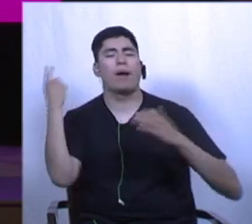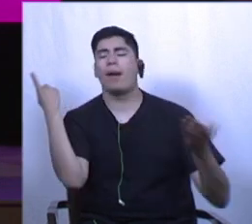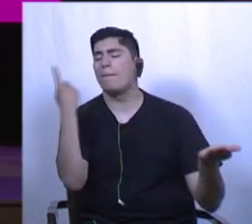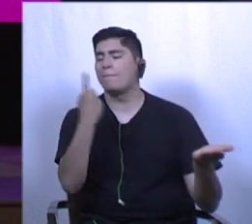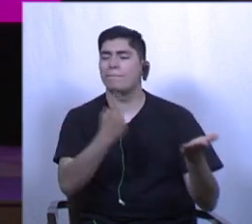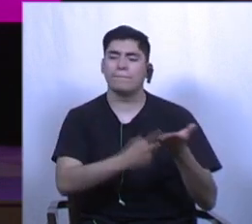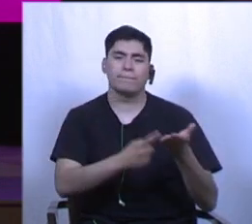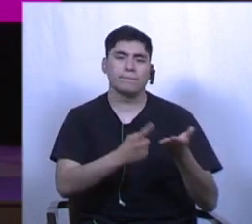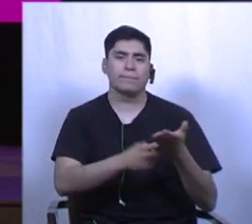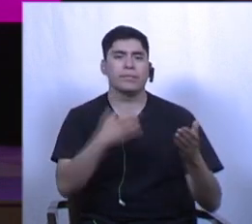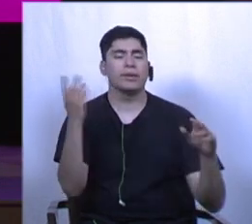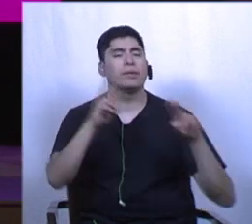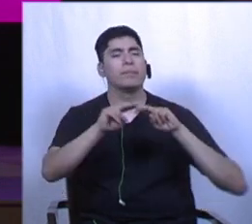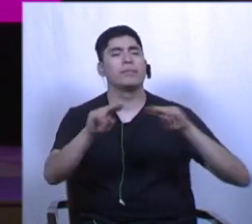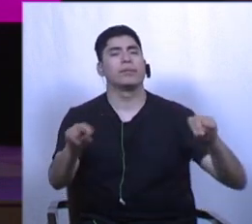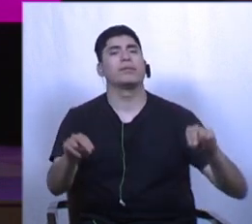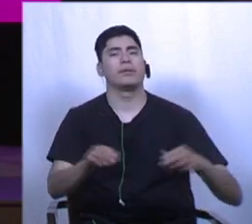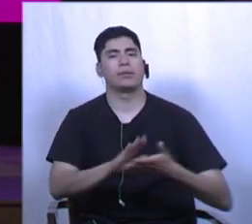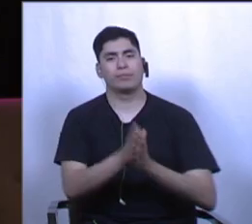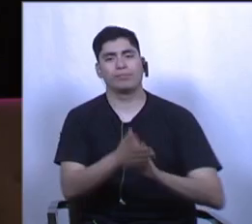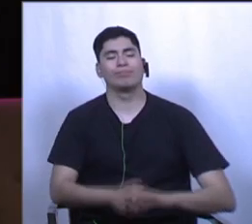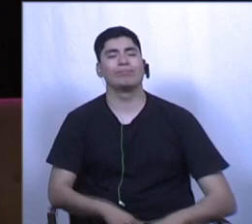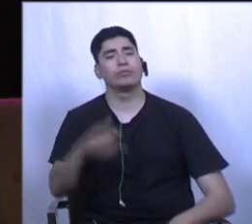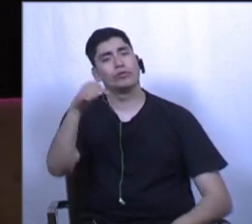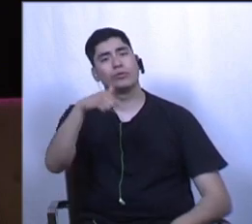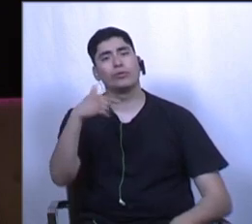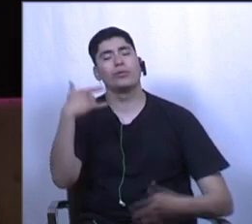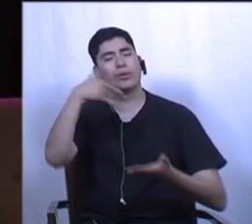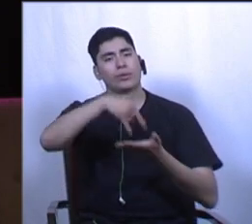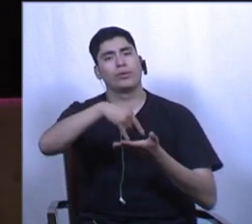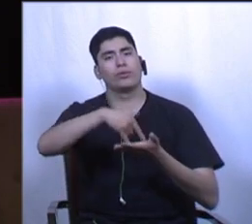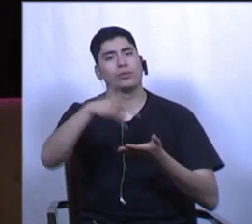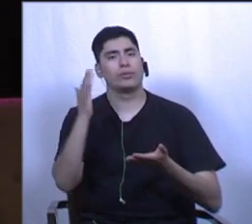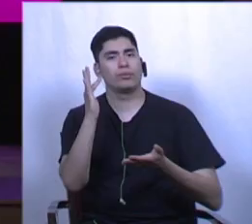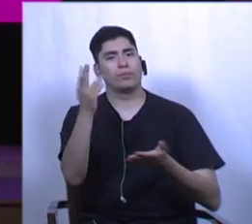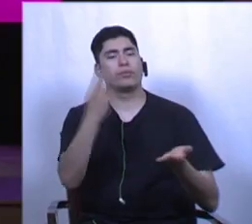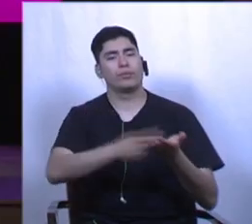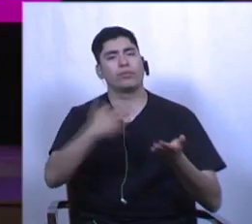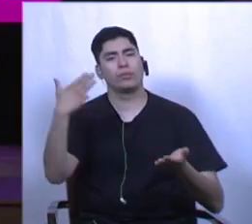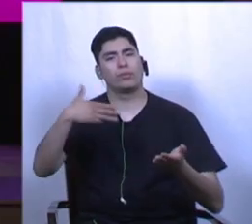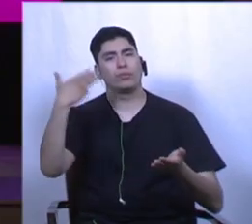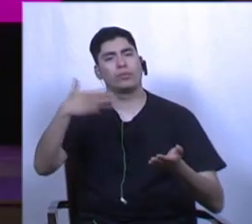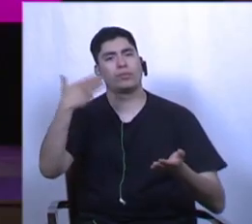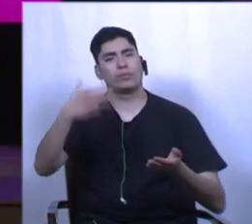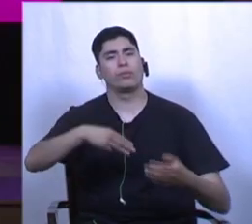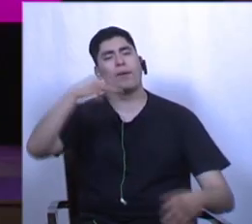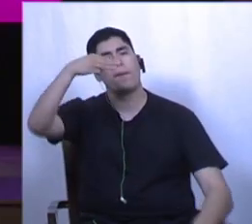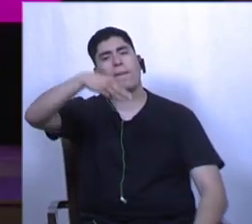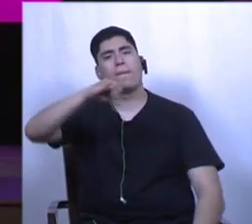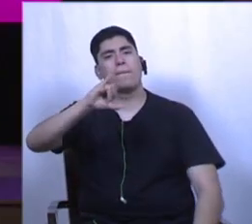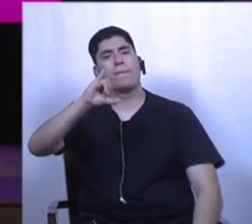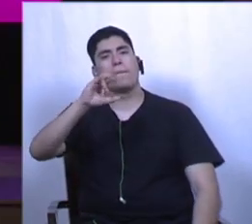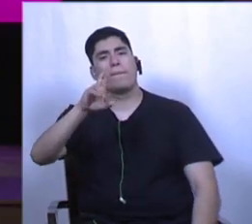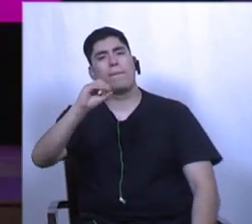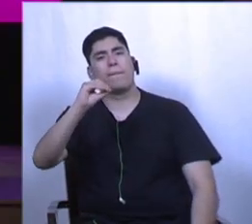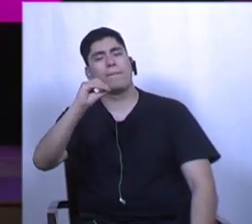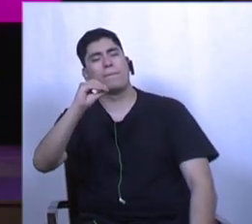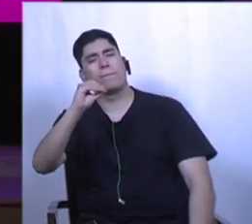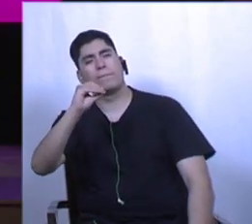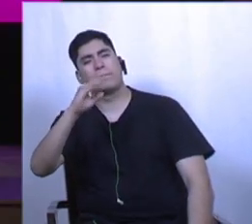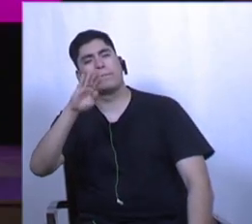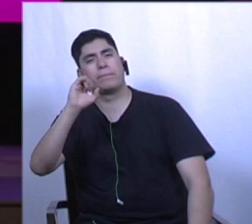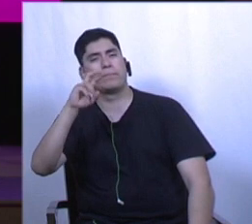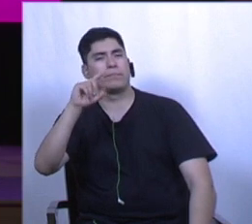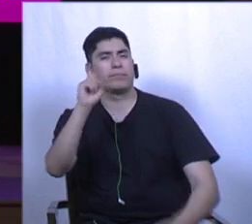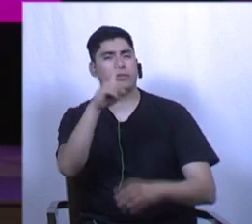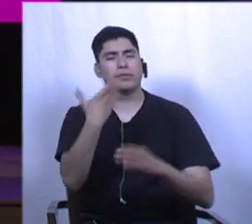de todo el mundo. Hoy, en Congreso Futuro 2019, presentará su ponencia Microbios comprendidos en escalas,